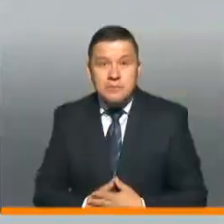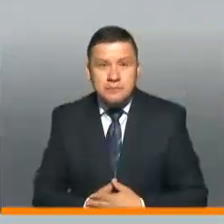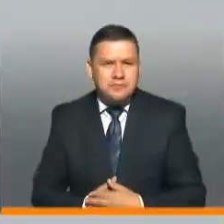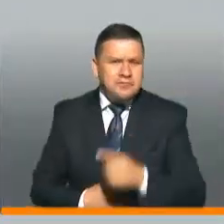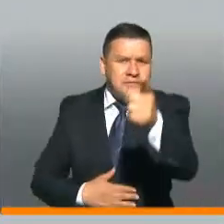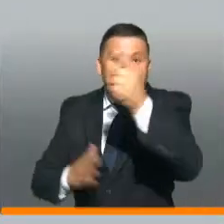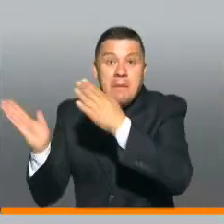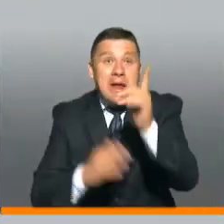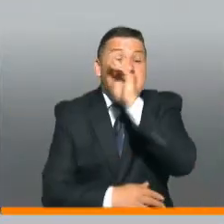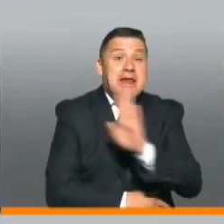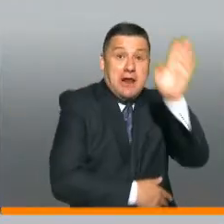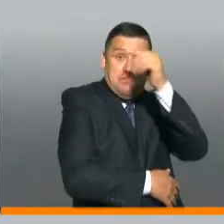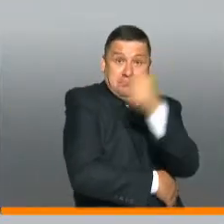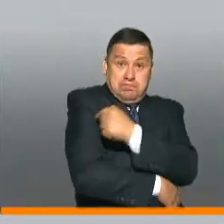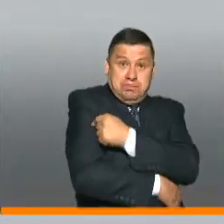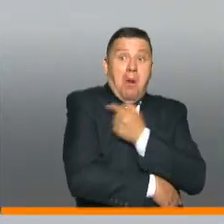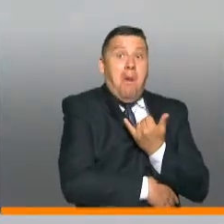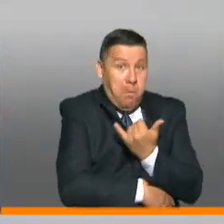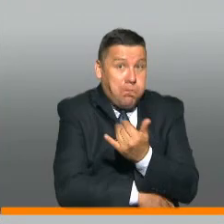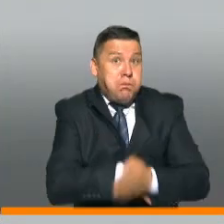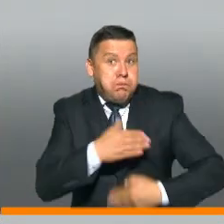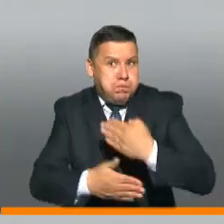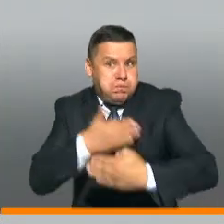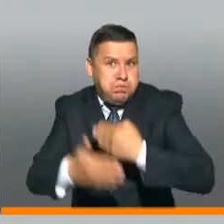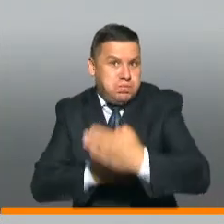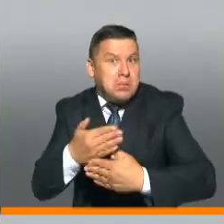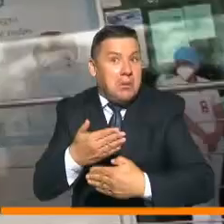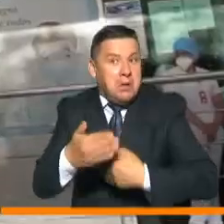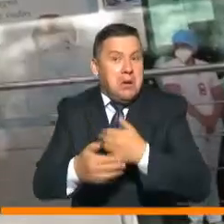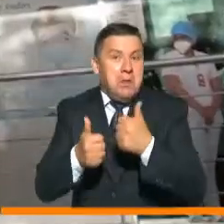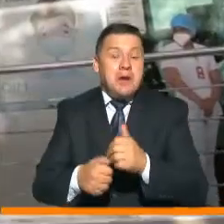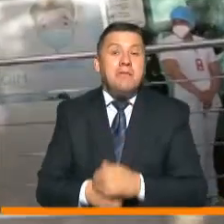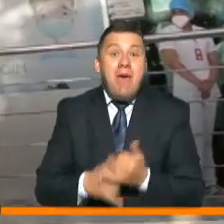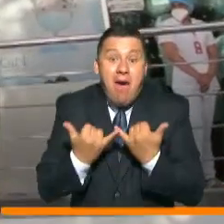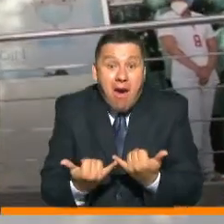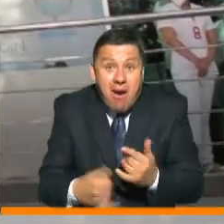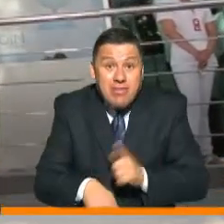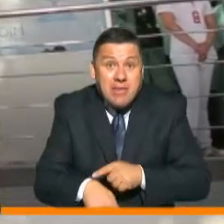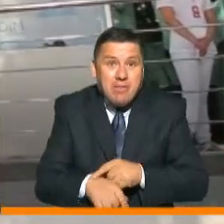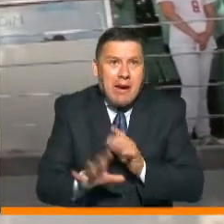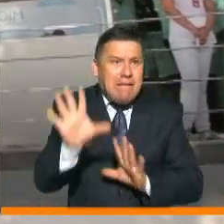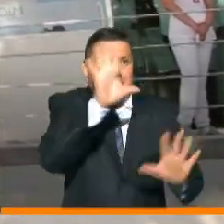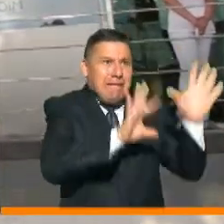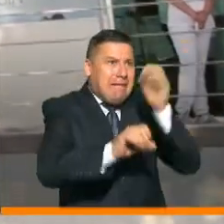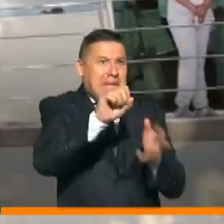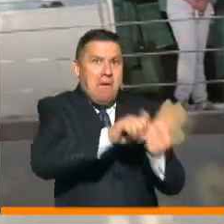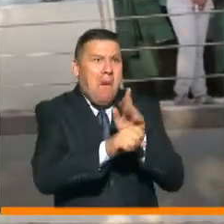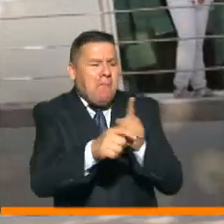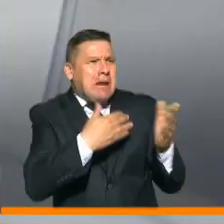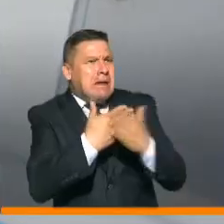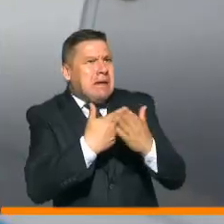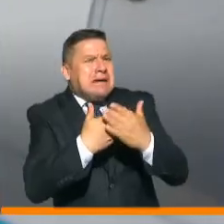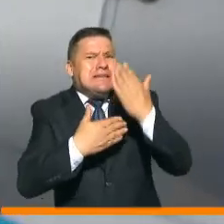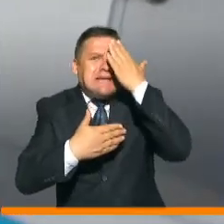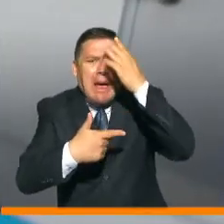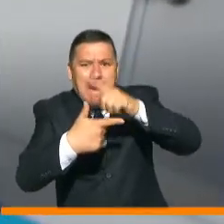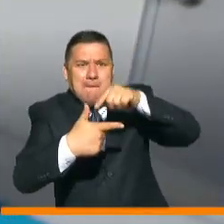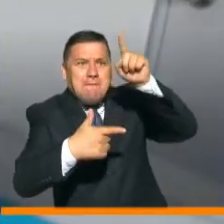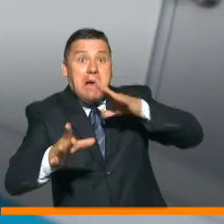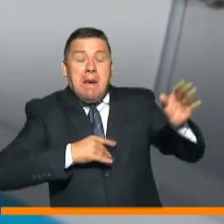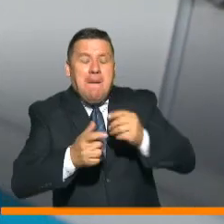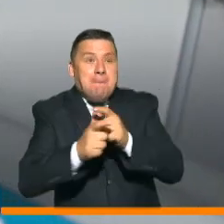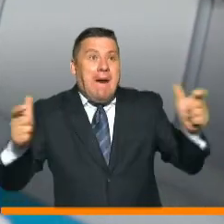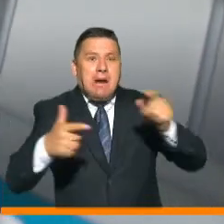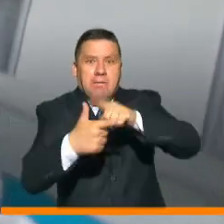Aunque el Plan Nacional de Vacunación contra el COVID-19 avanza de manera progresiva, en este momento de la pandemia, en el que se reporta un incremento en el número de